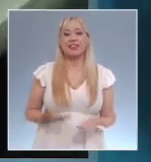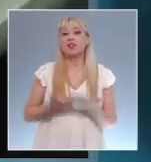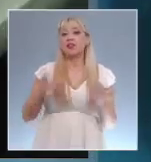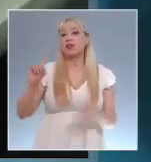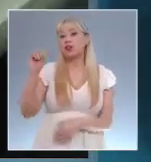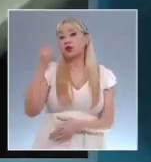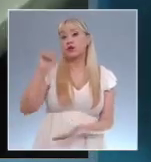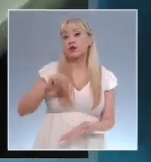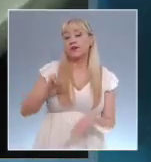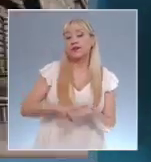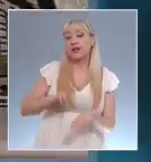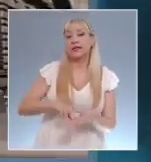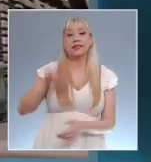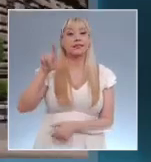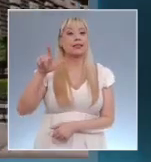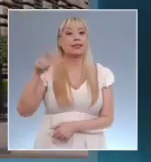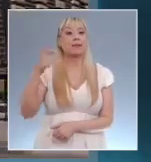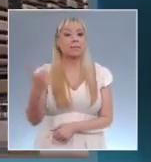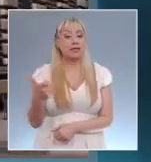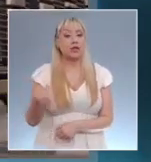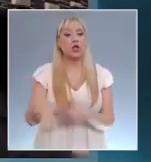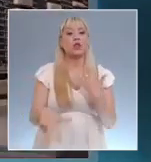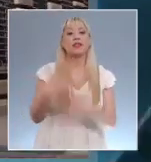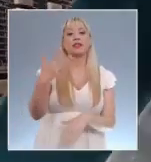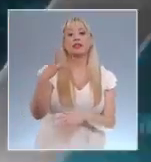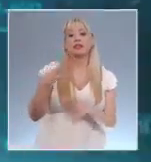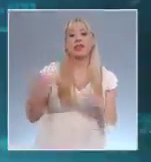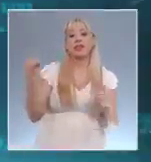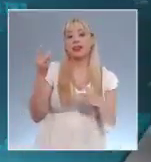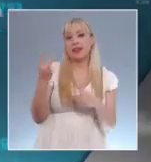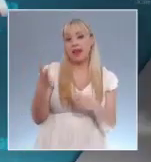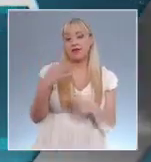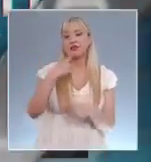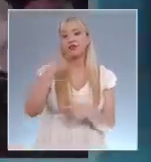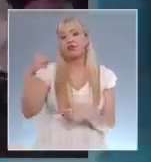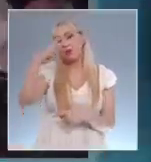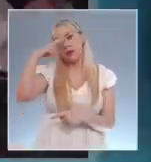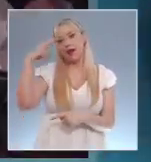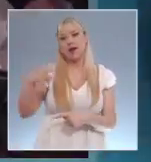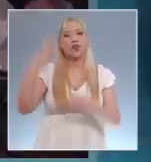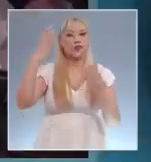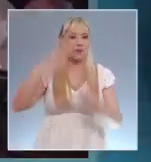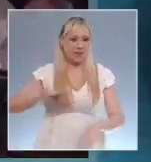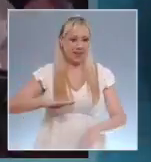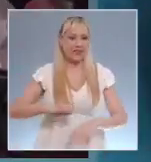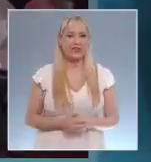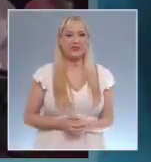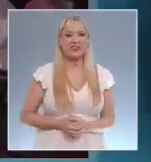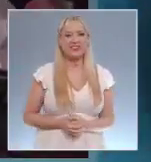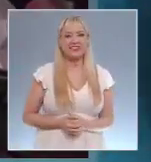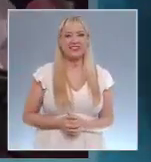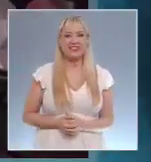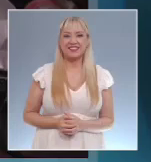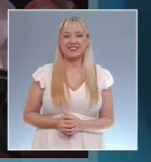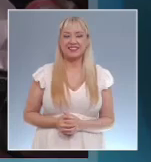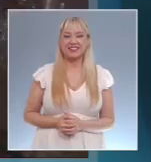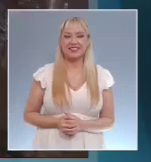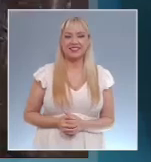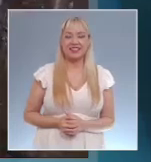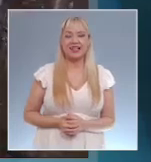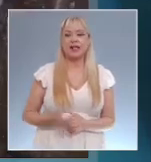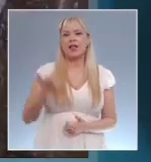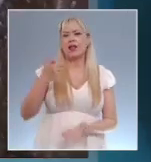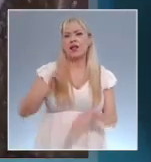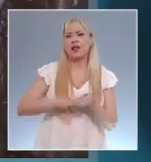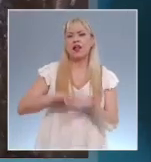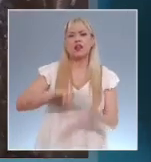13 centavos, de acuerdo con información del Banco de México. El precio de la tortilla llegó a 30 pesos por